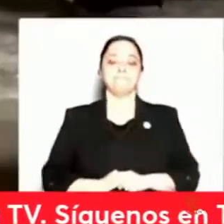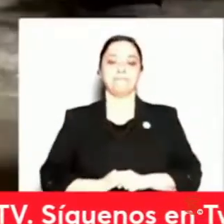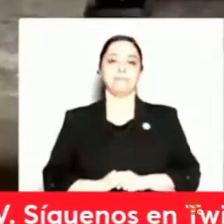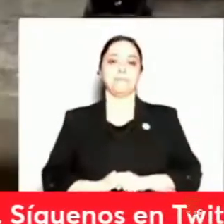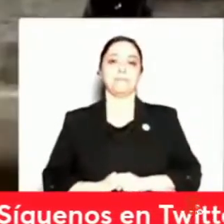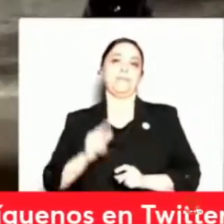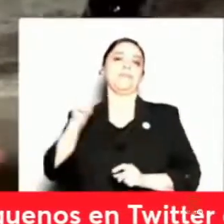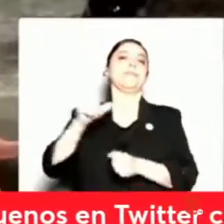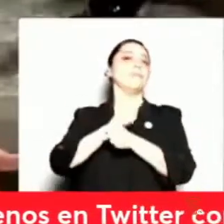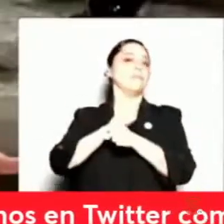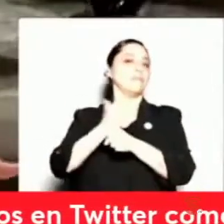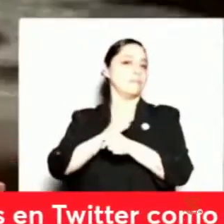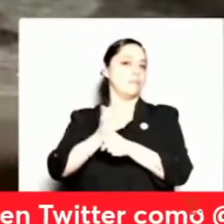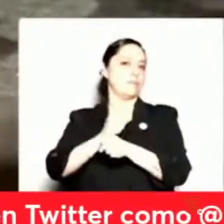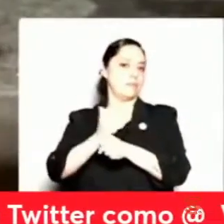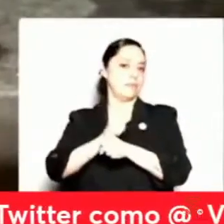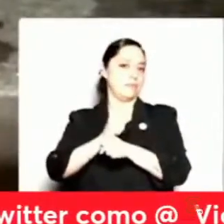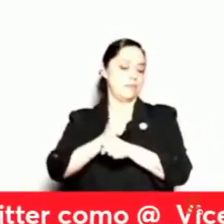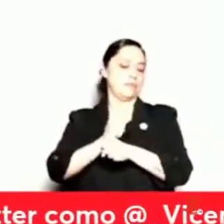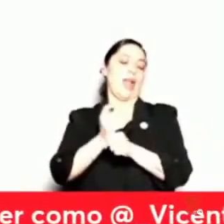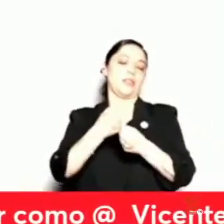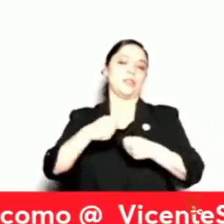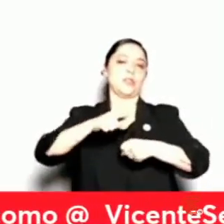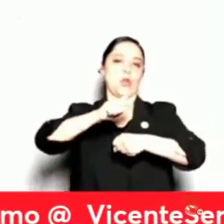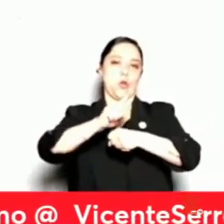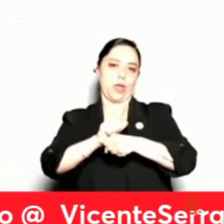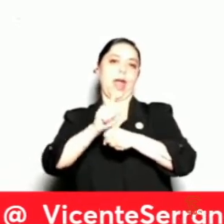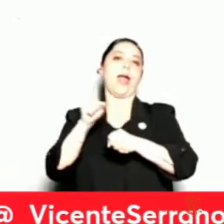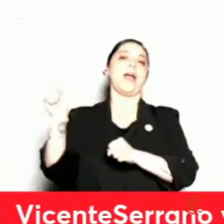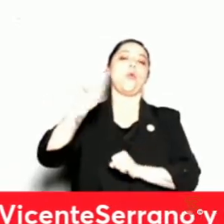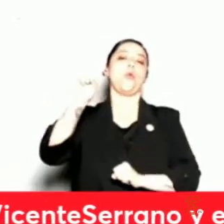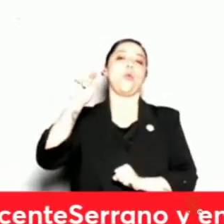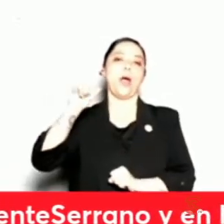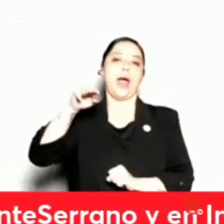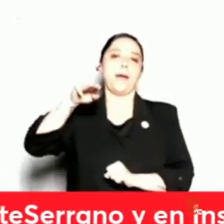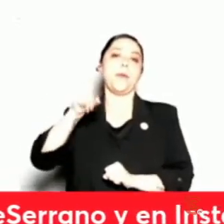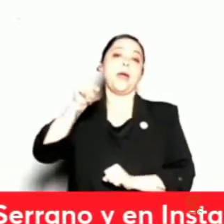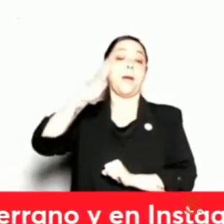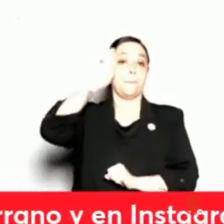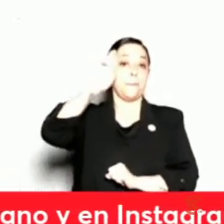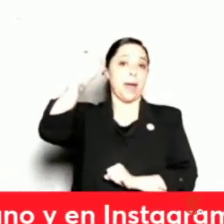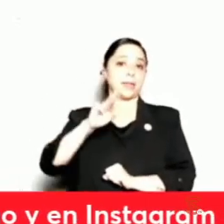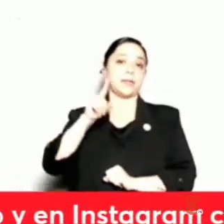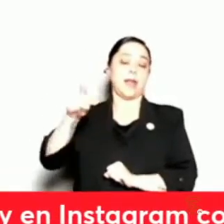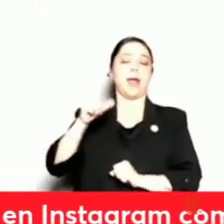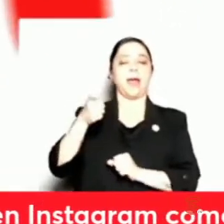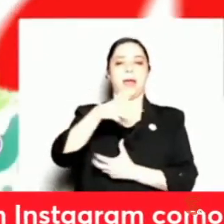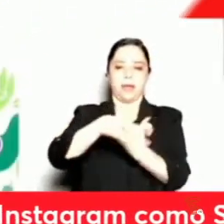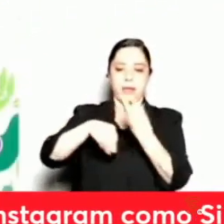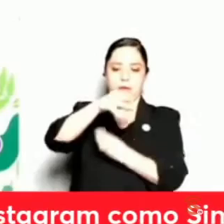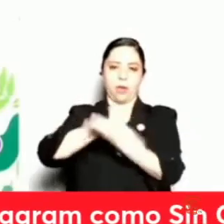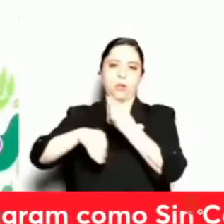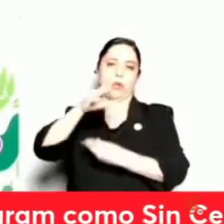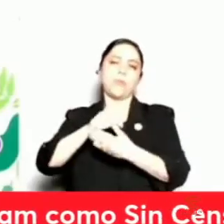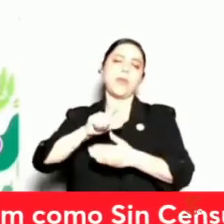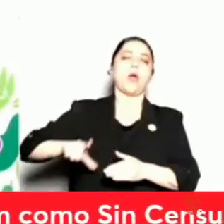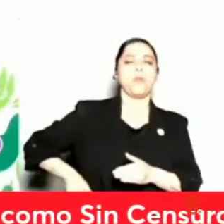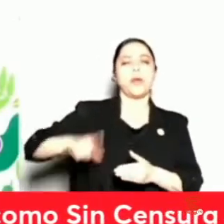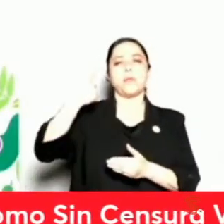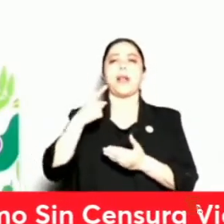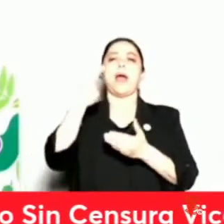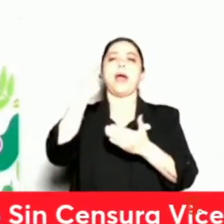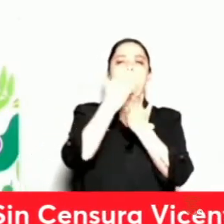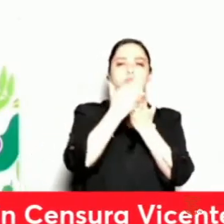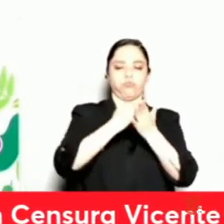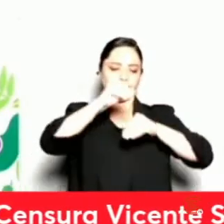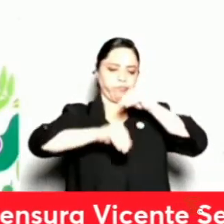Es licenciada en Psicología Social por la UAM, con maestría en Economía y Gobierno en Políticas Públicas con